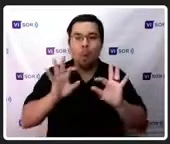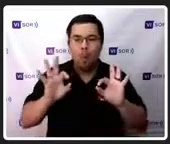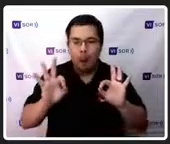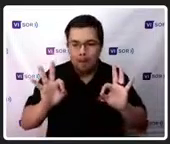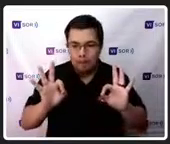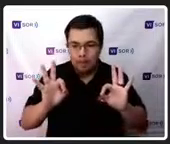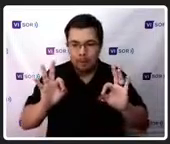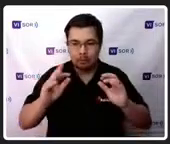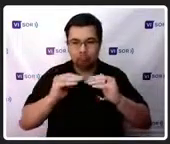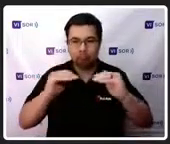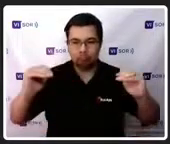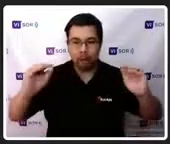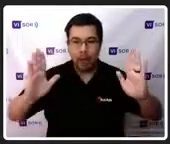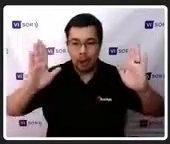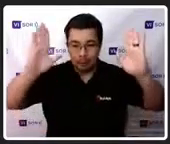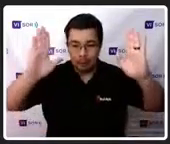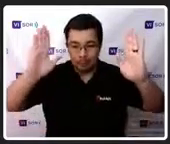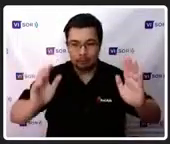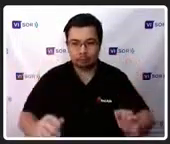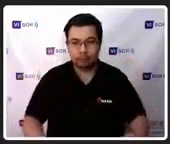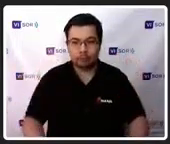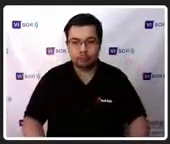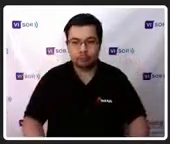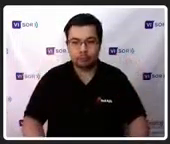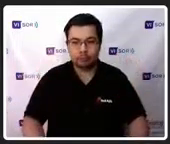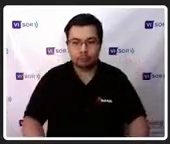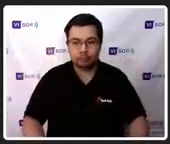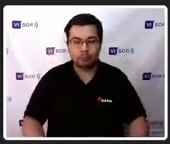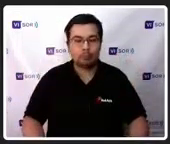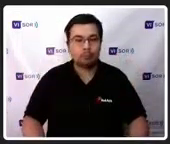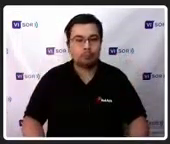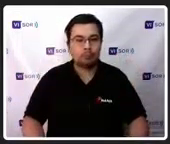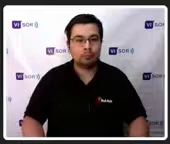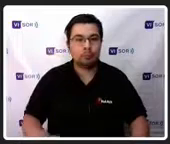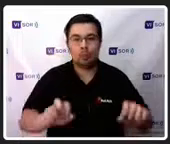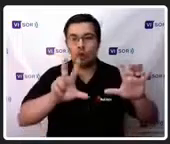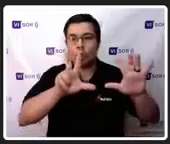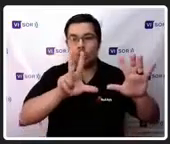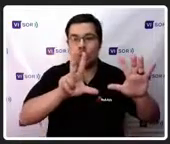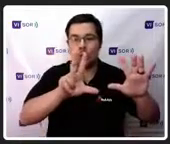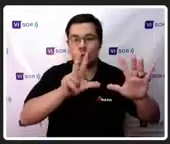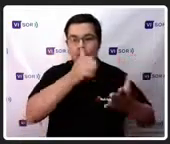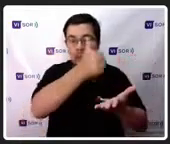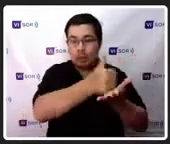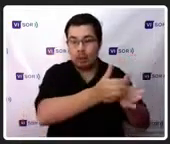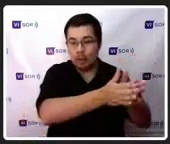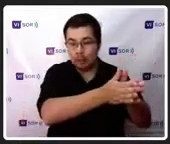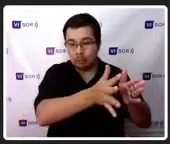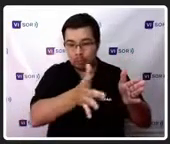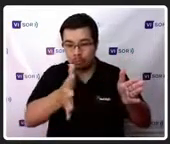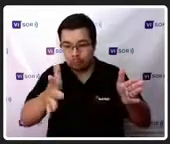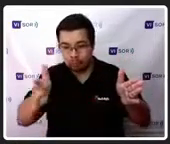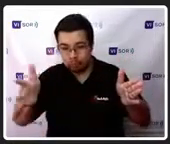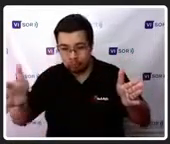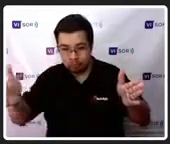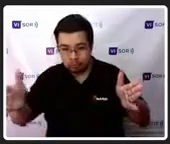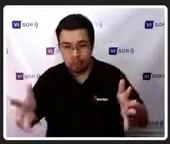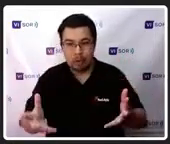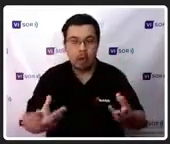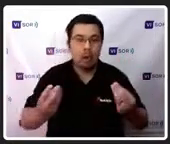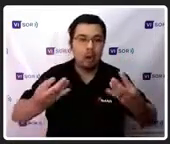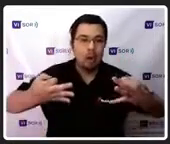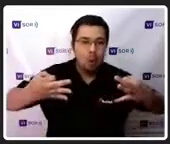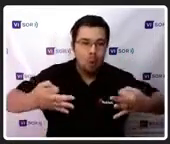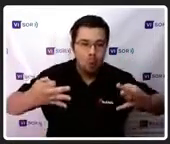malla. Ya les comenté que son 8 semestres y que efectivamente el primer año, ¿no es cierto?,